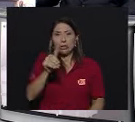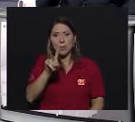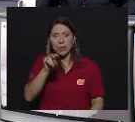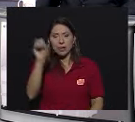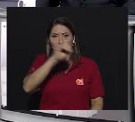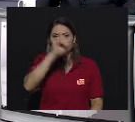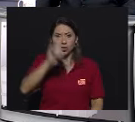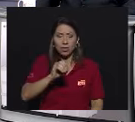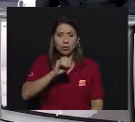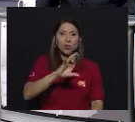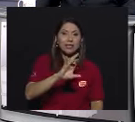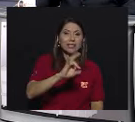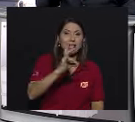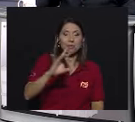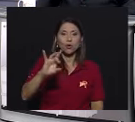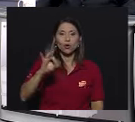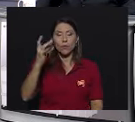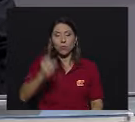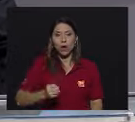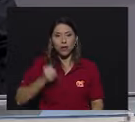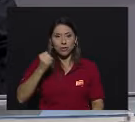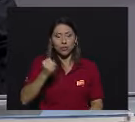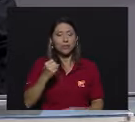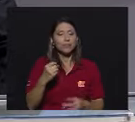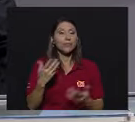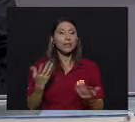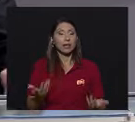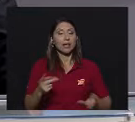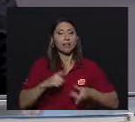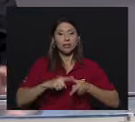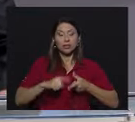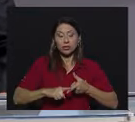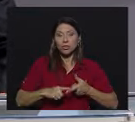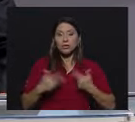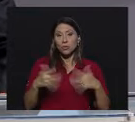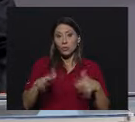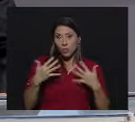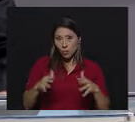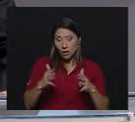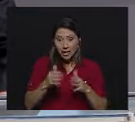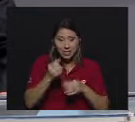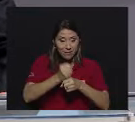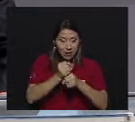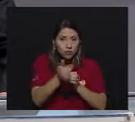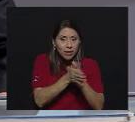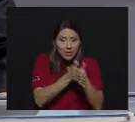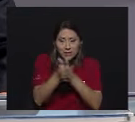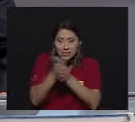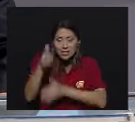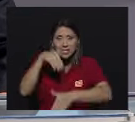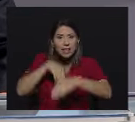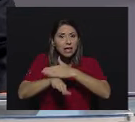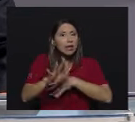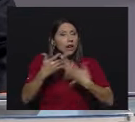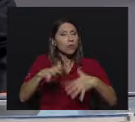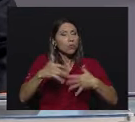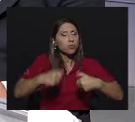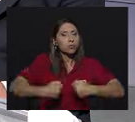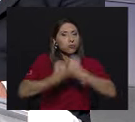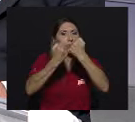a niveles cercanos a un 20% en séptimo y octavo año, ¿verdad? Entonces, tenemos todo un desafío en materia de eficiencia